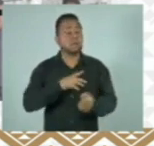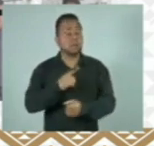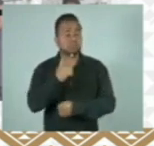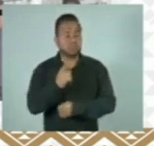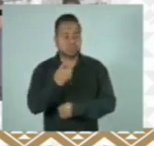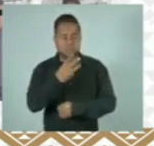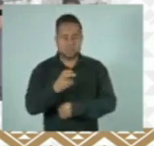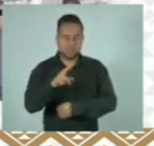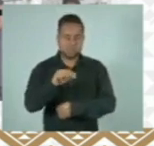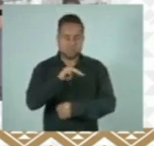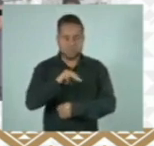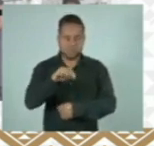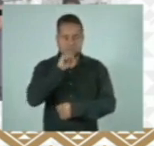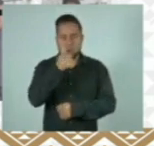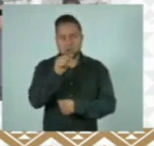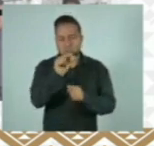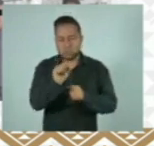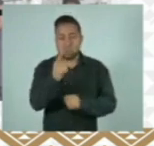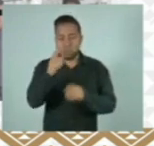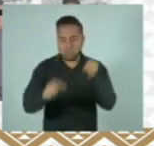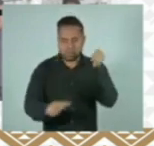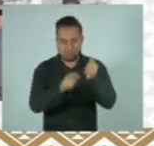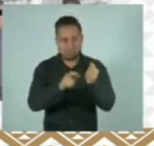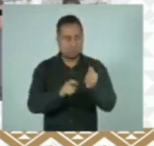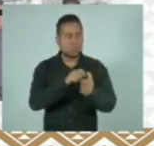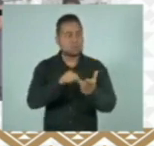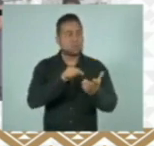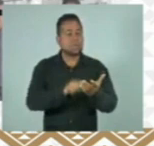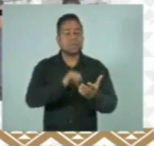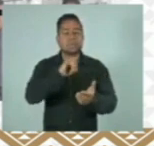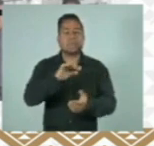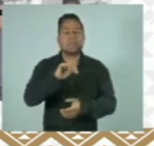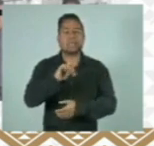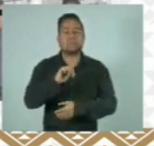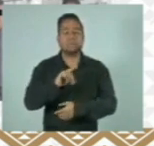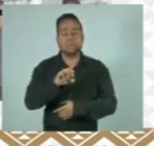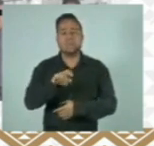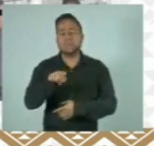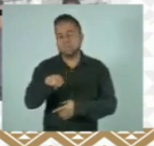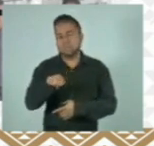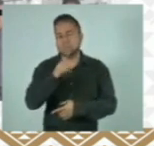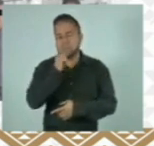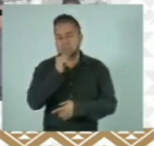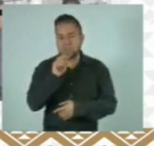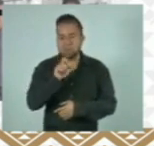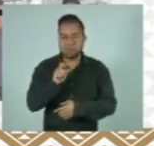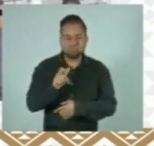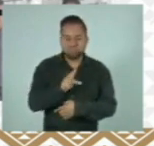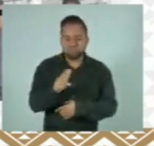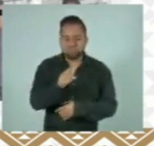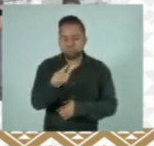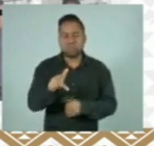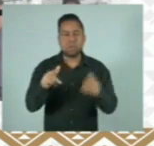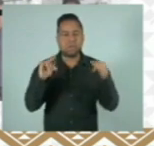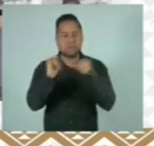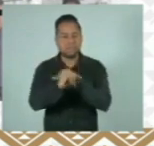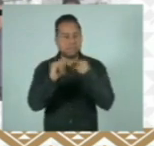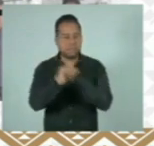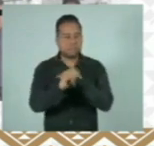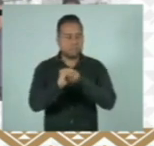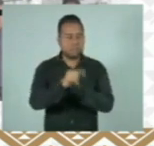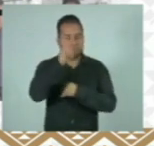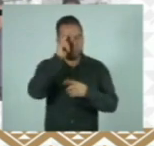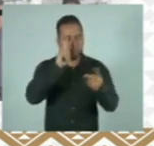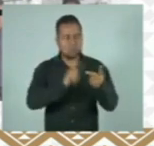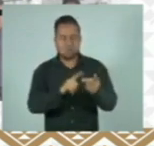380, 11 cartuchos, un cargador. Santa María Jacatepec, la Secretaría de Seguridad y Protección Ciudadana, durante el Colegio de Vigilancia, sobre la carretera local que conduce la